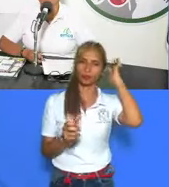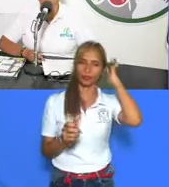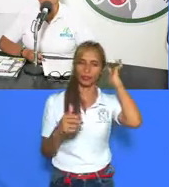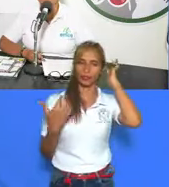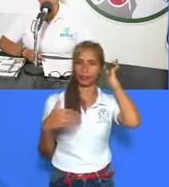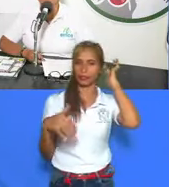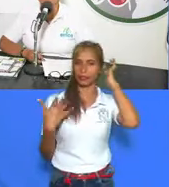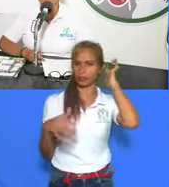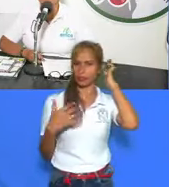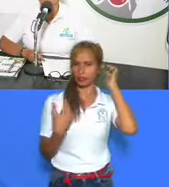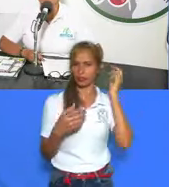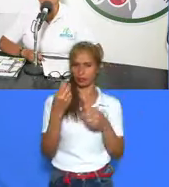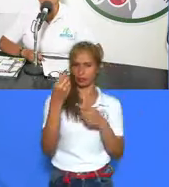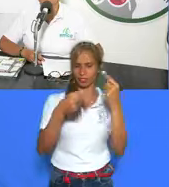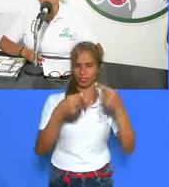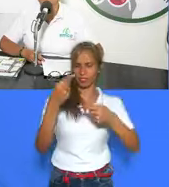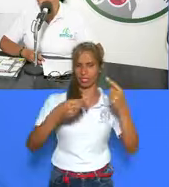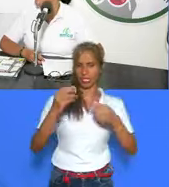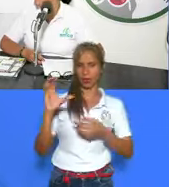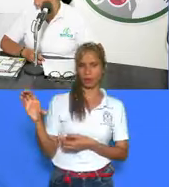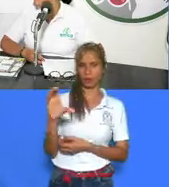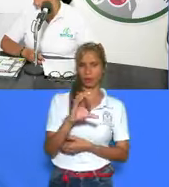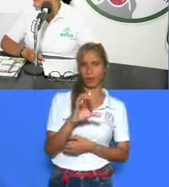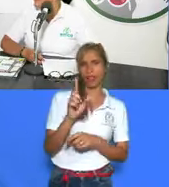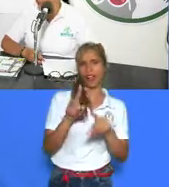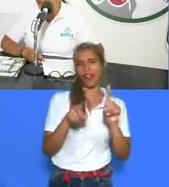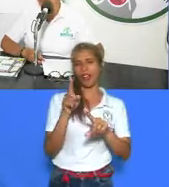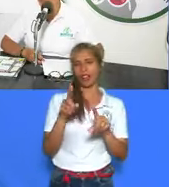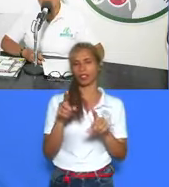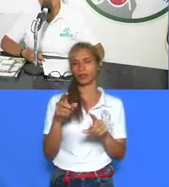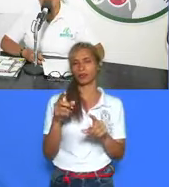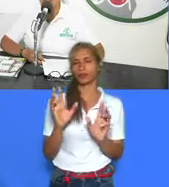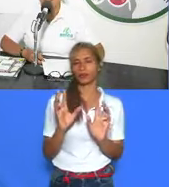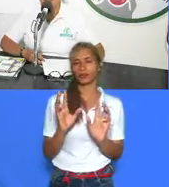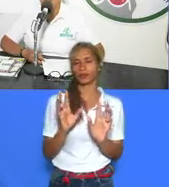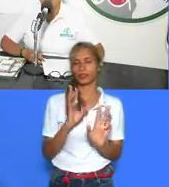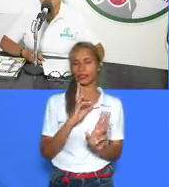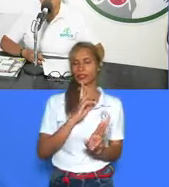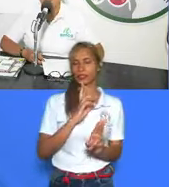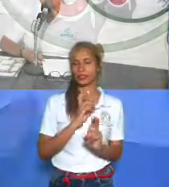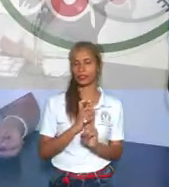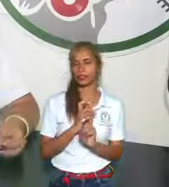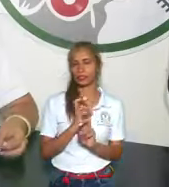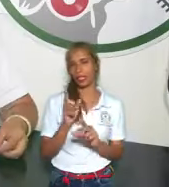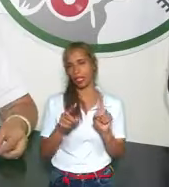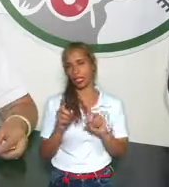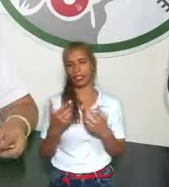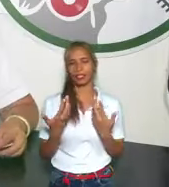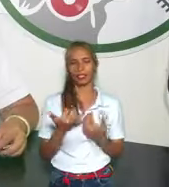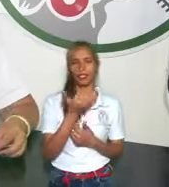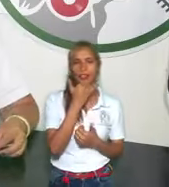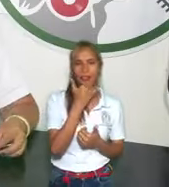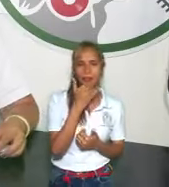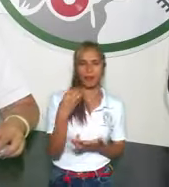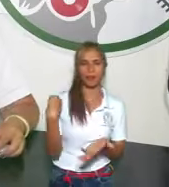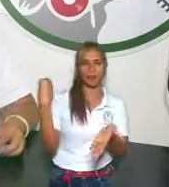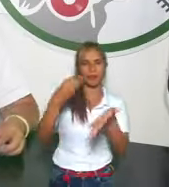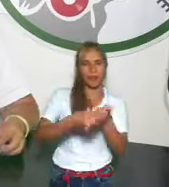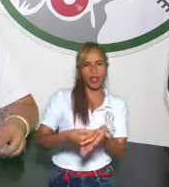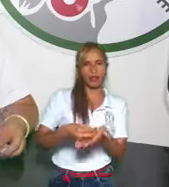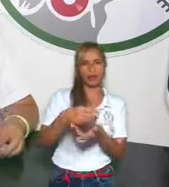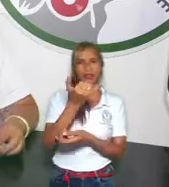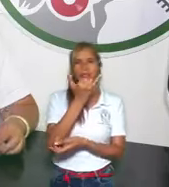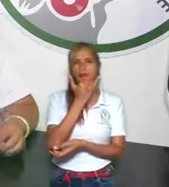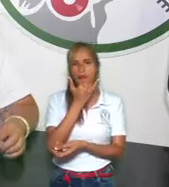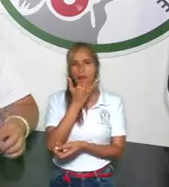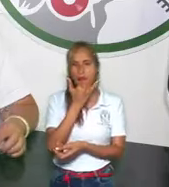como un poco agridulce, yo creo, para algunos, pero aquí vamos a entender eso, cómo es la dinámica de cartera, por qué los pagos, qué